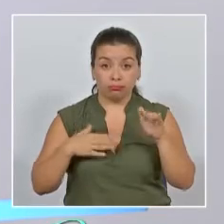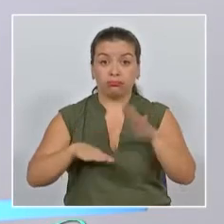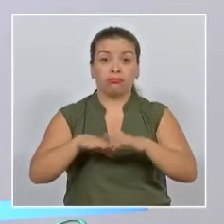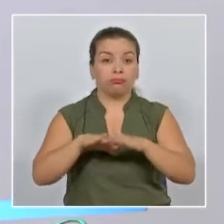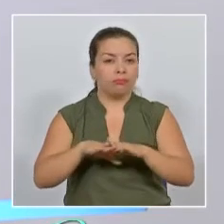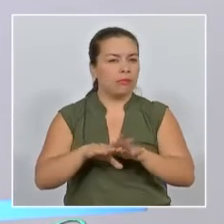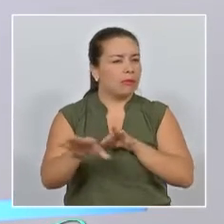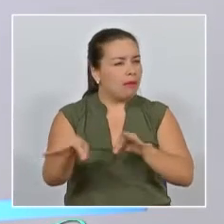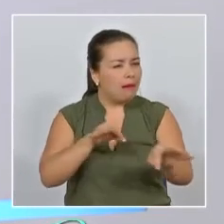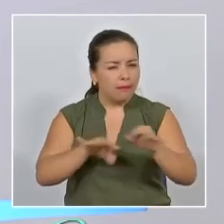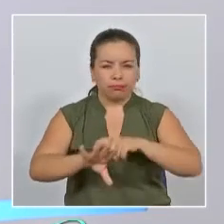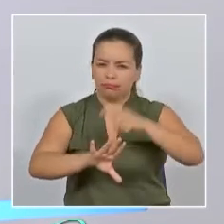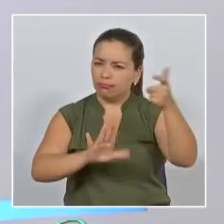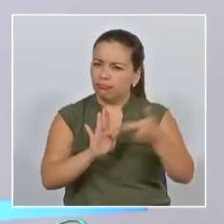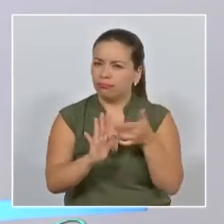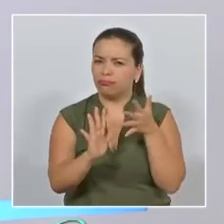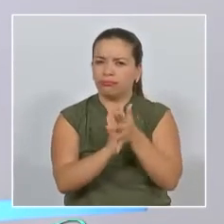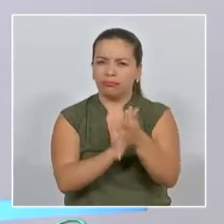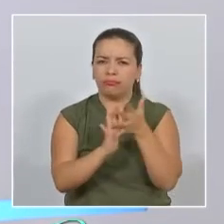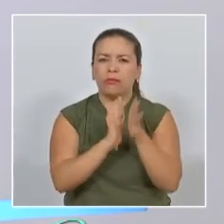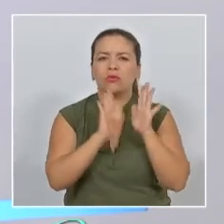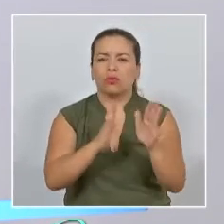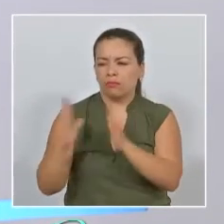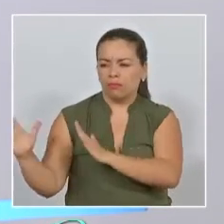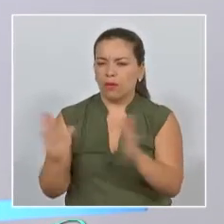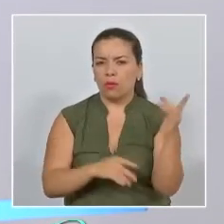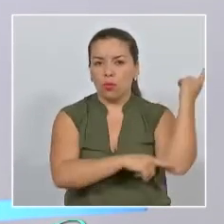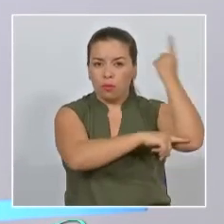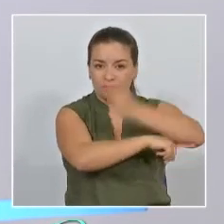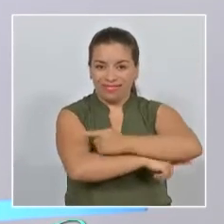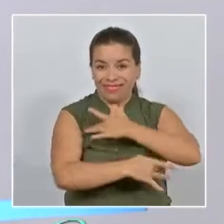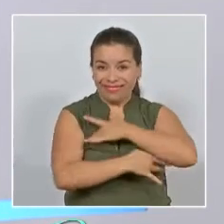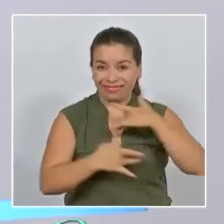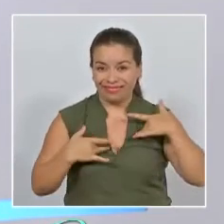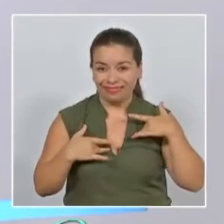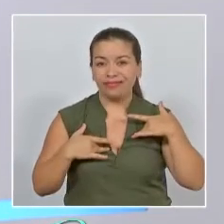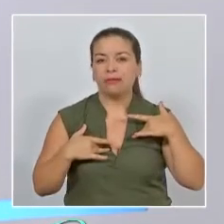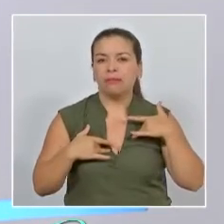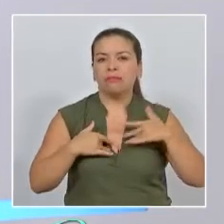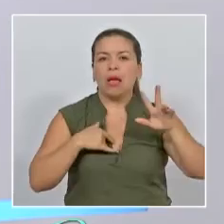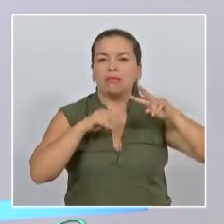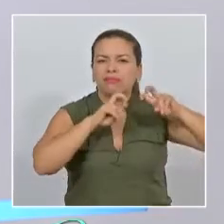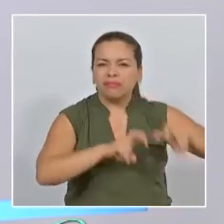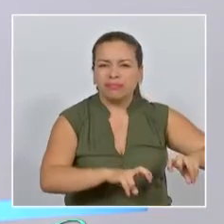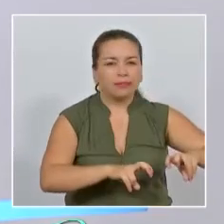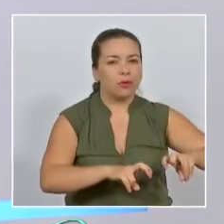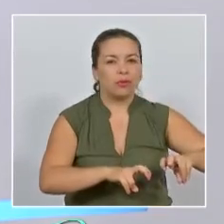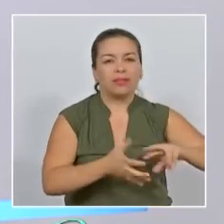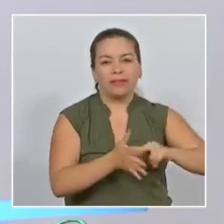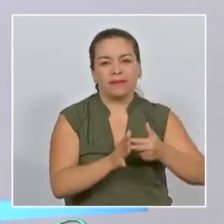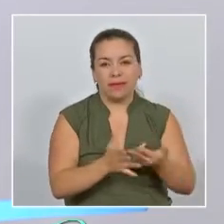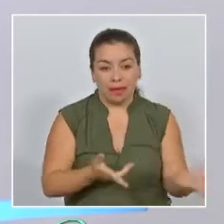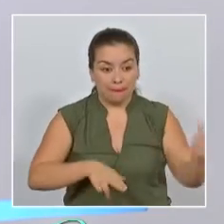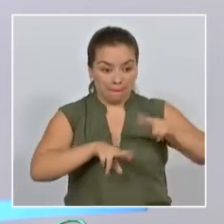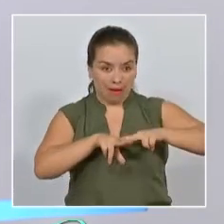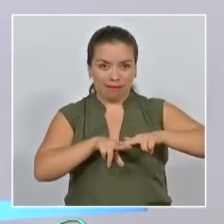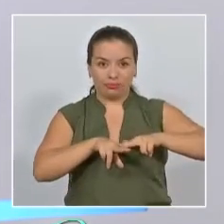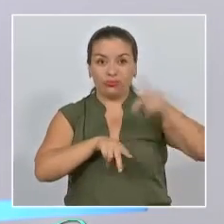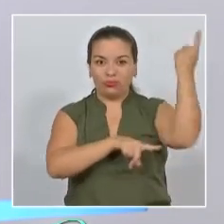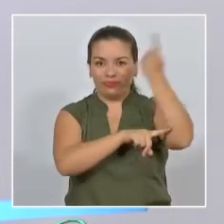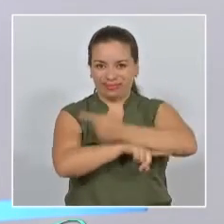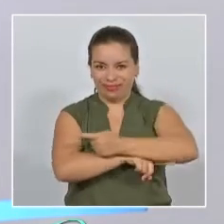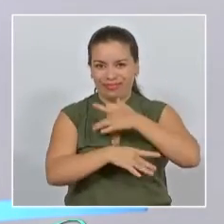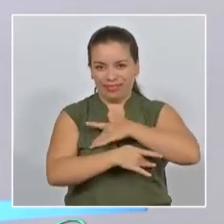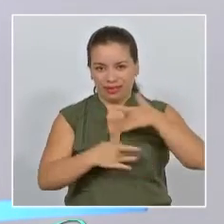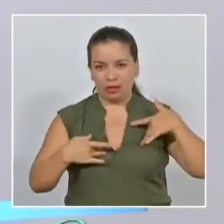toda la explicación del programa de Un Día para tu Salud, más que un chequeo médico, un día más para el resto de la vida, para que ustedes